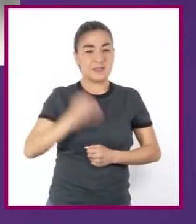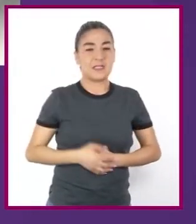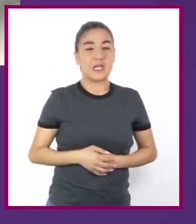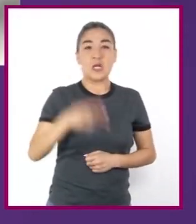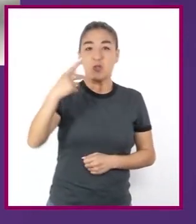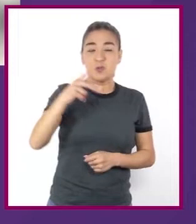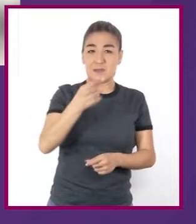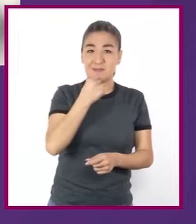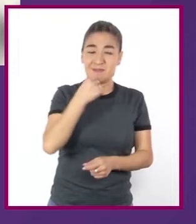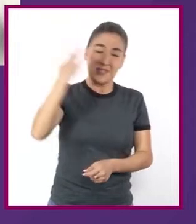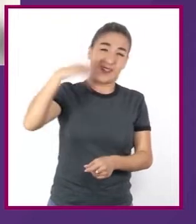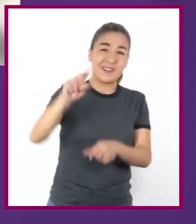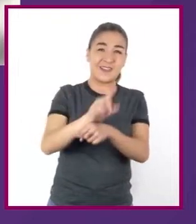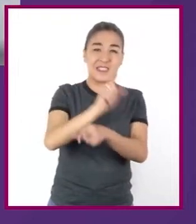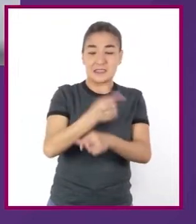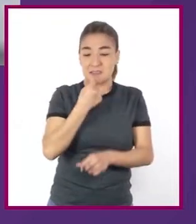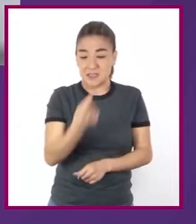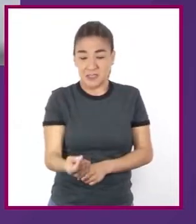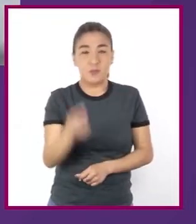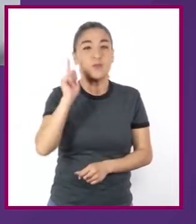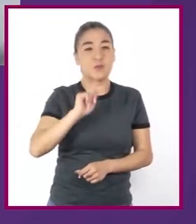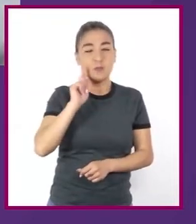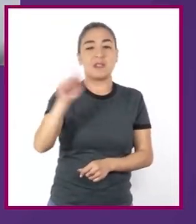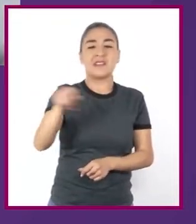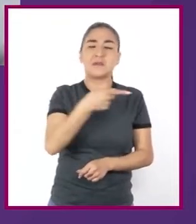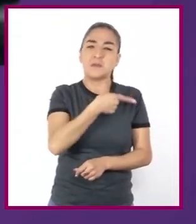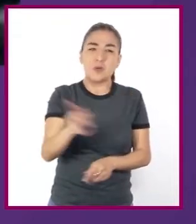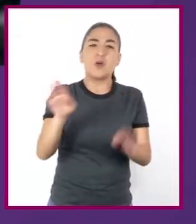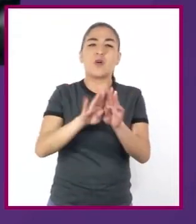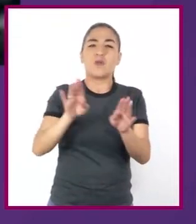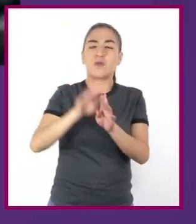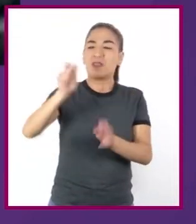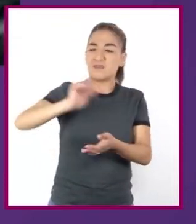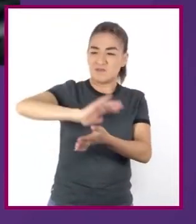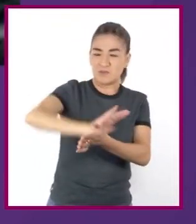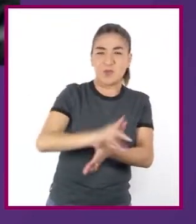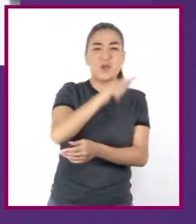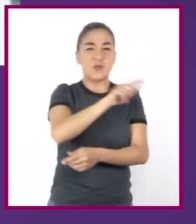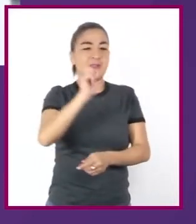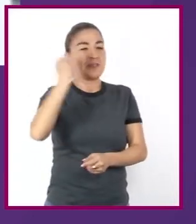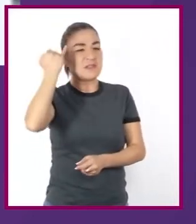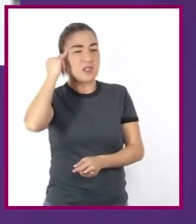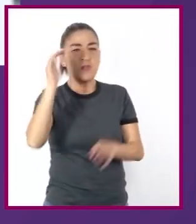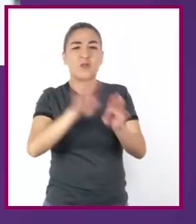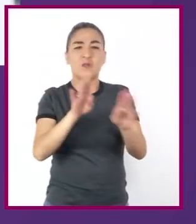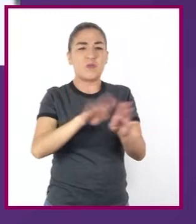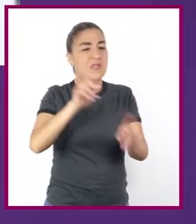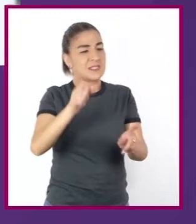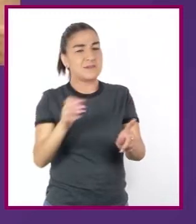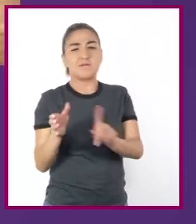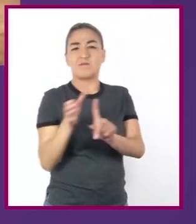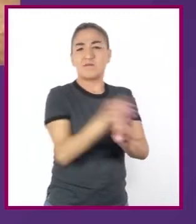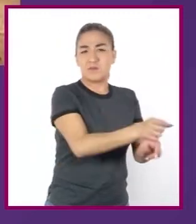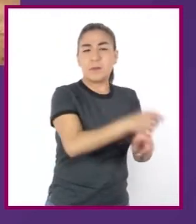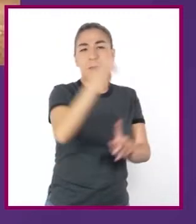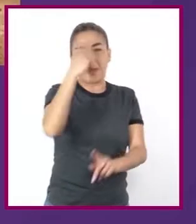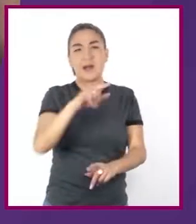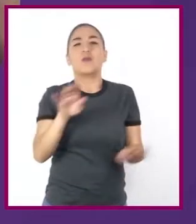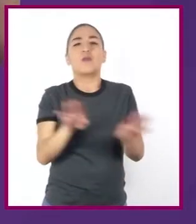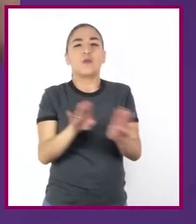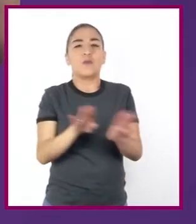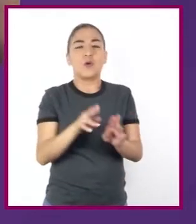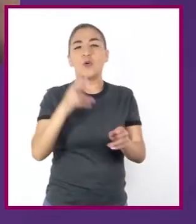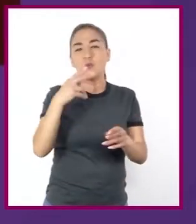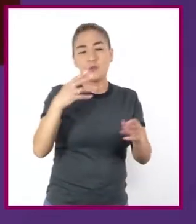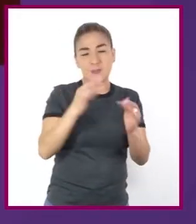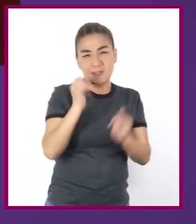juventud fueron marcadas por la pobreza, la discriminación racial y la violenta represión para contener las aspiraciones de justicia social